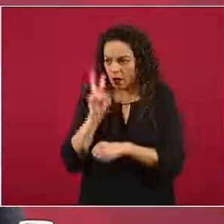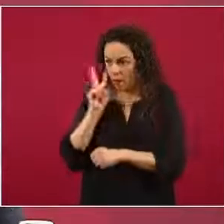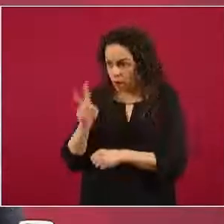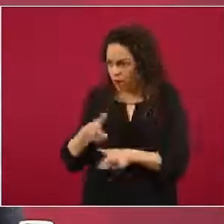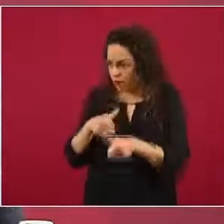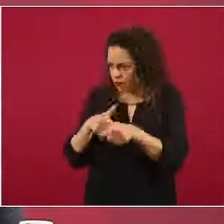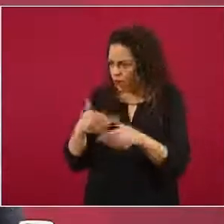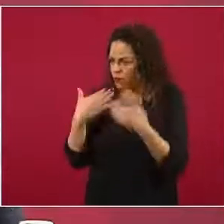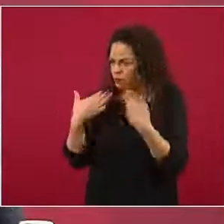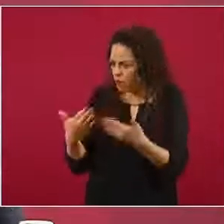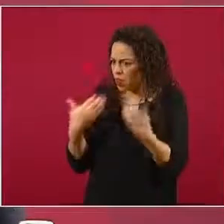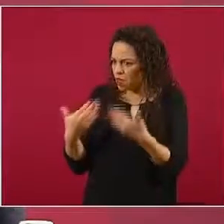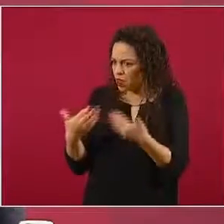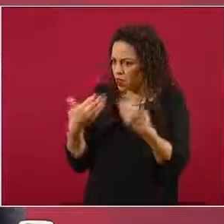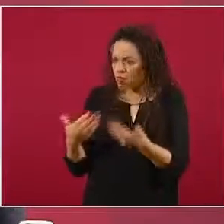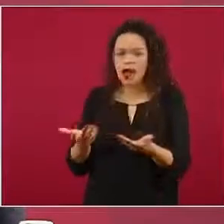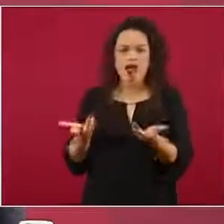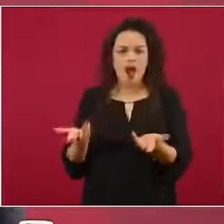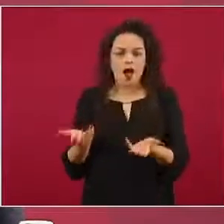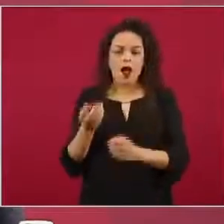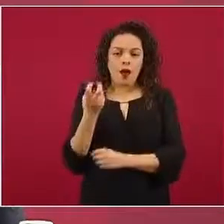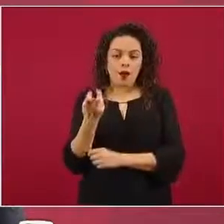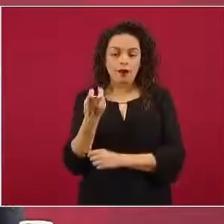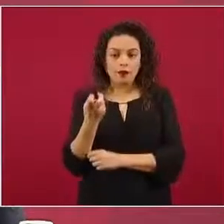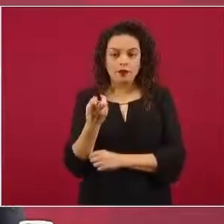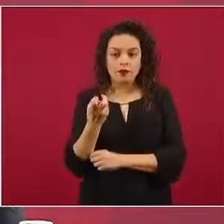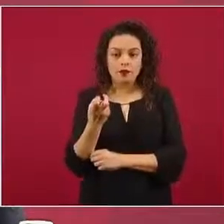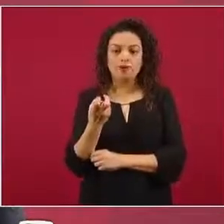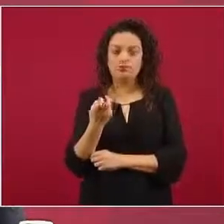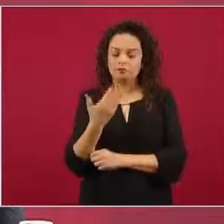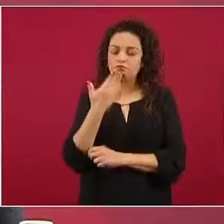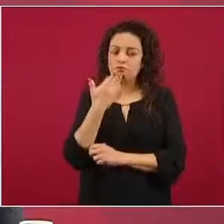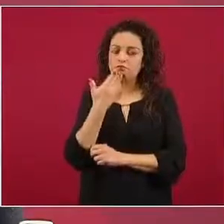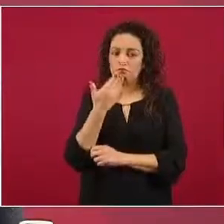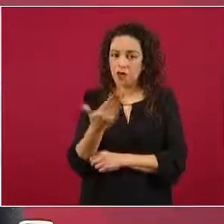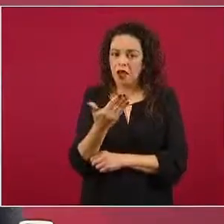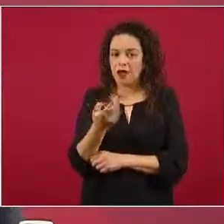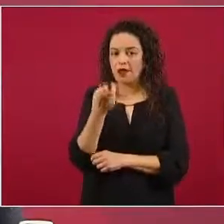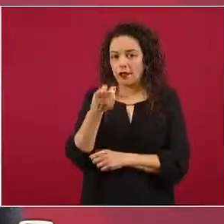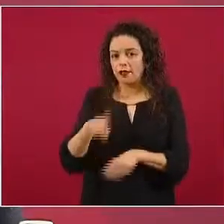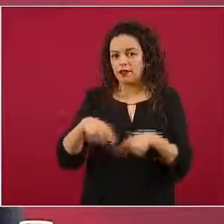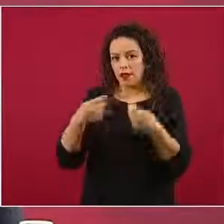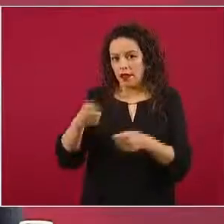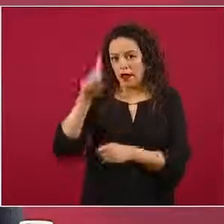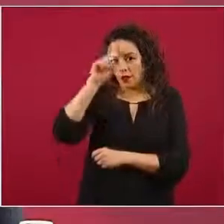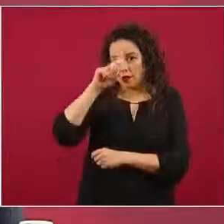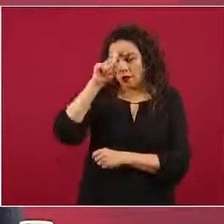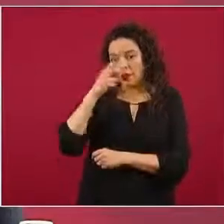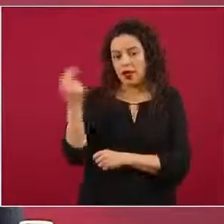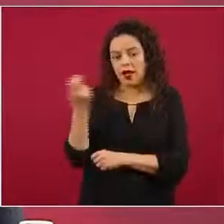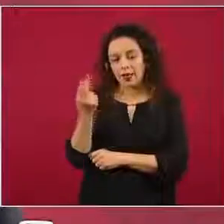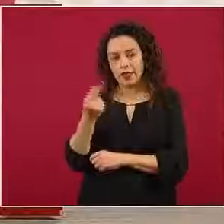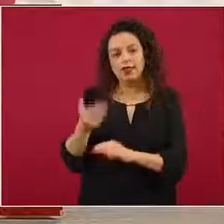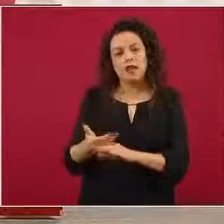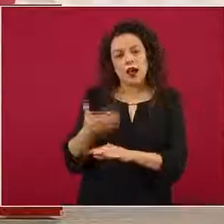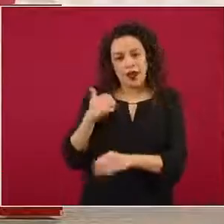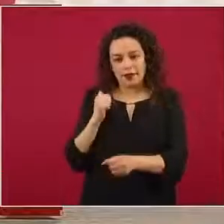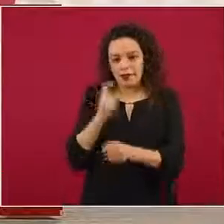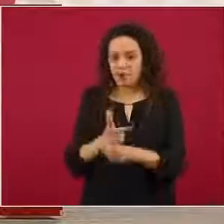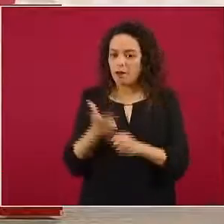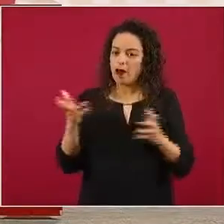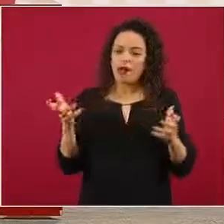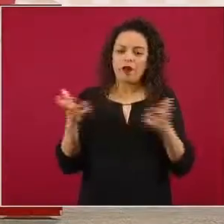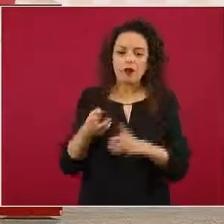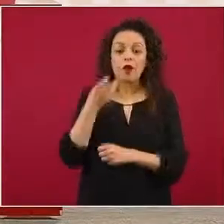evolución, y entonces esto también es sumamente recomendable hacerlo oportunamente, ¿no? Entonces ese es